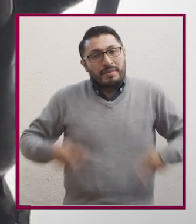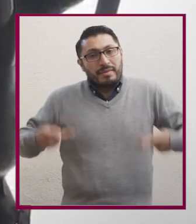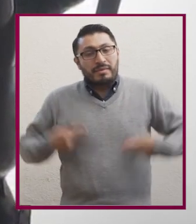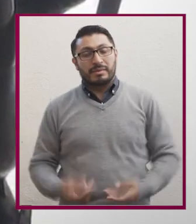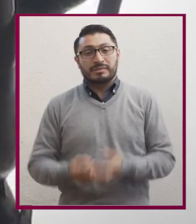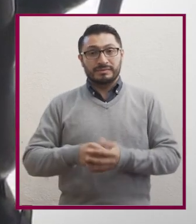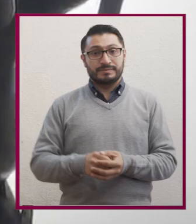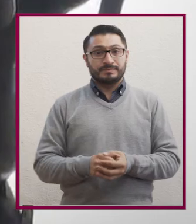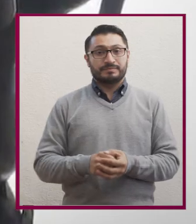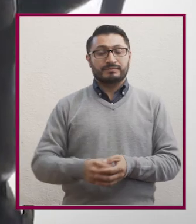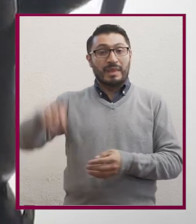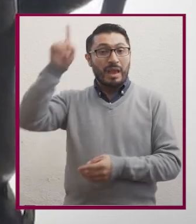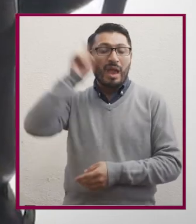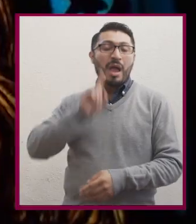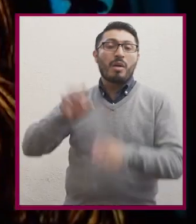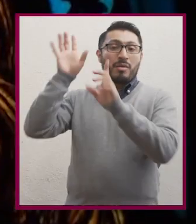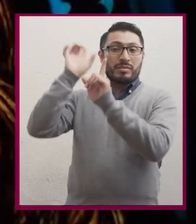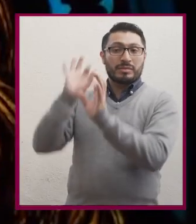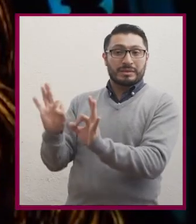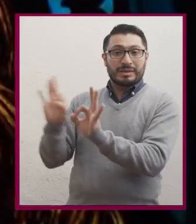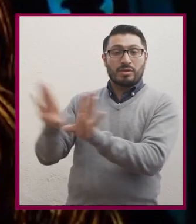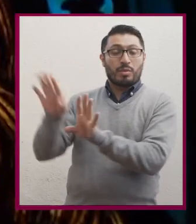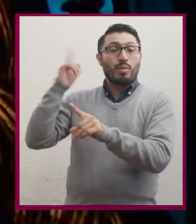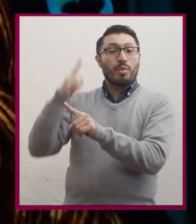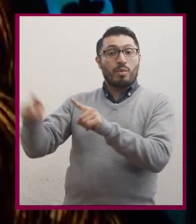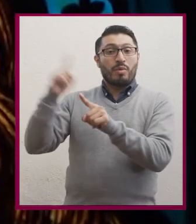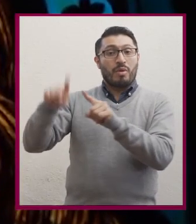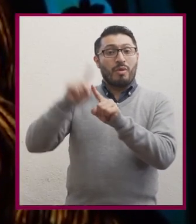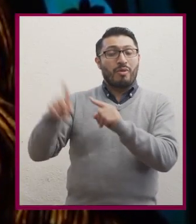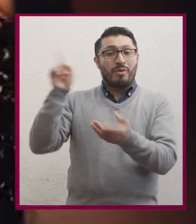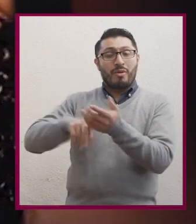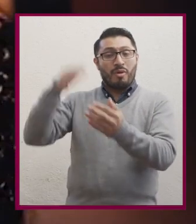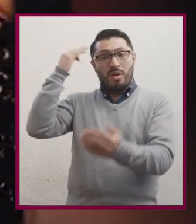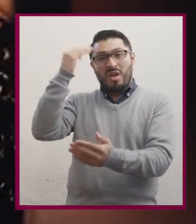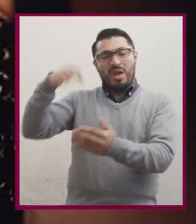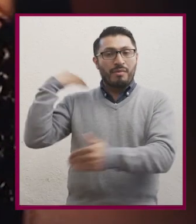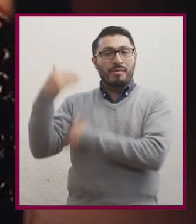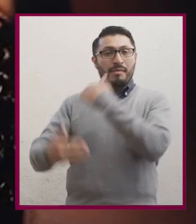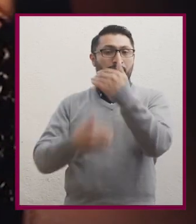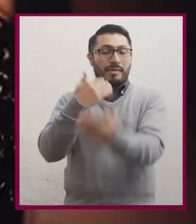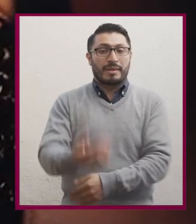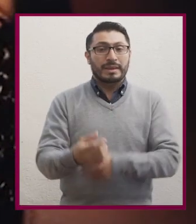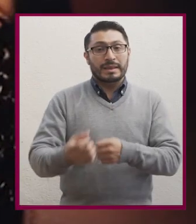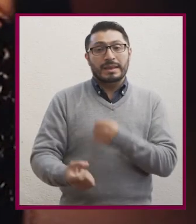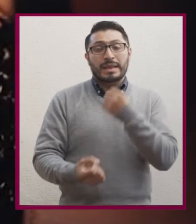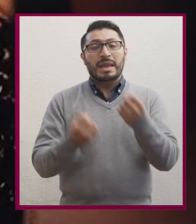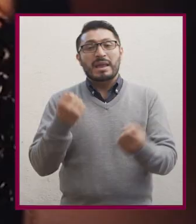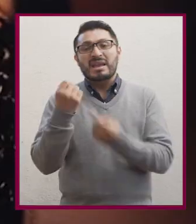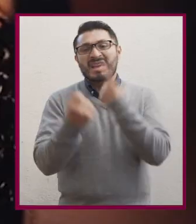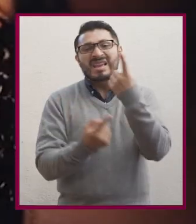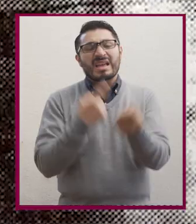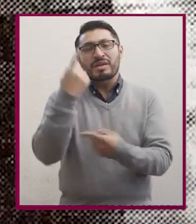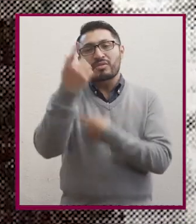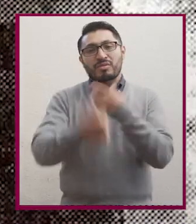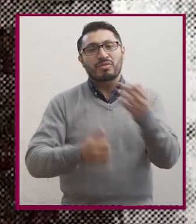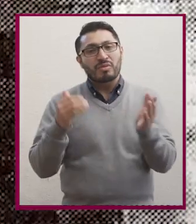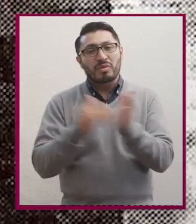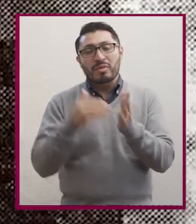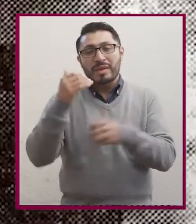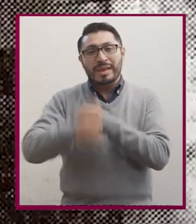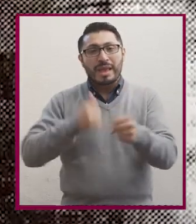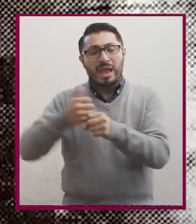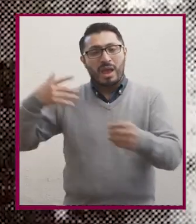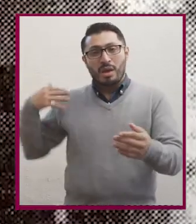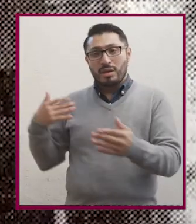que se le ha otorgado a las mujeres ha variado a lo largo del tiempo, y durante los últimos miles de años, por lo